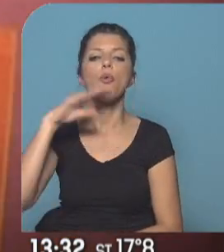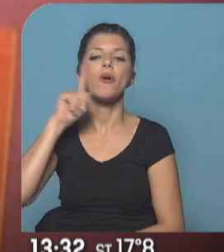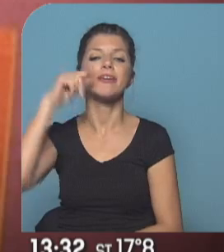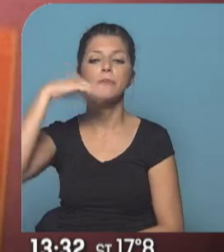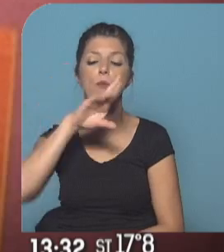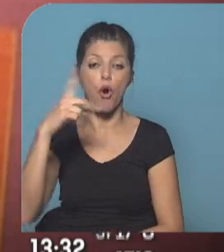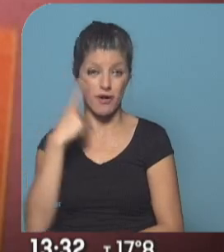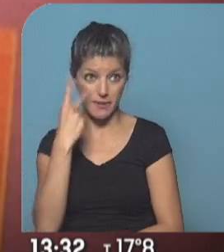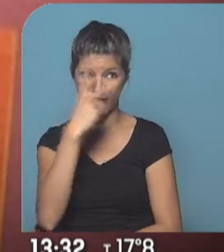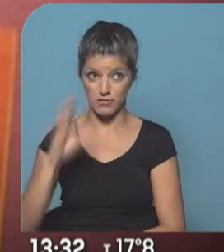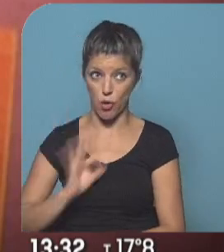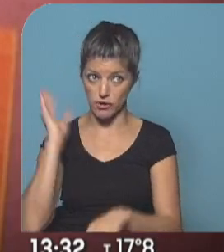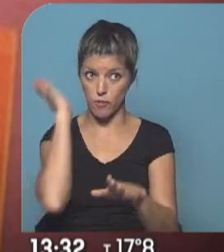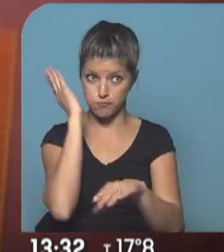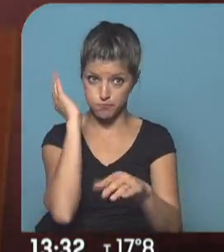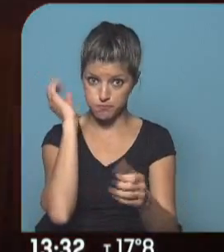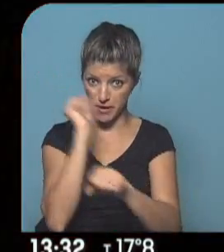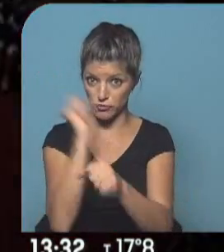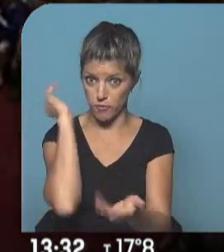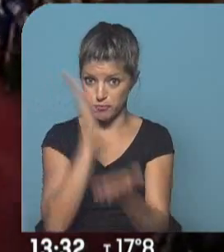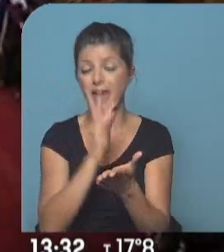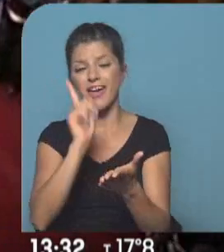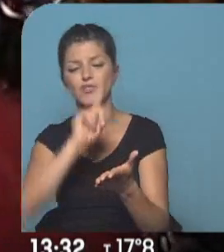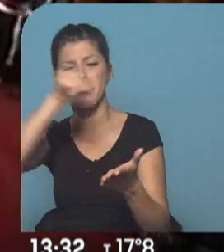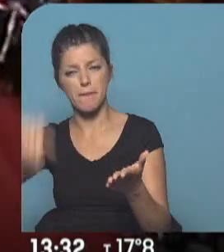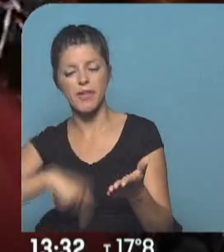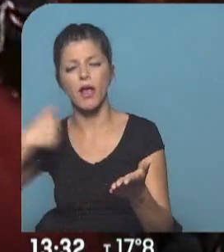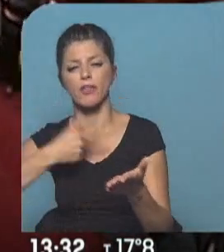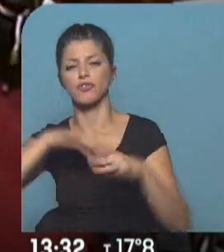prisión, también divide a la sociedad peruana.